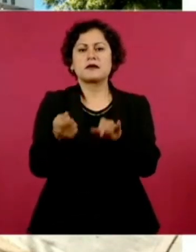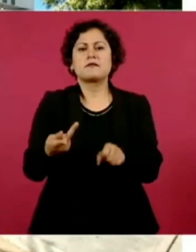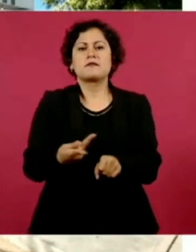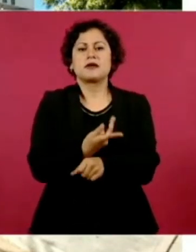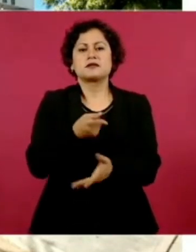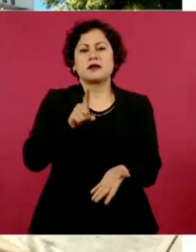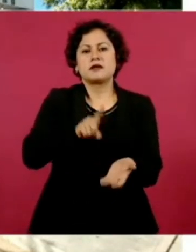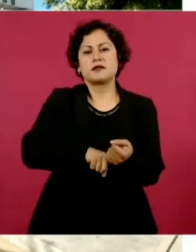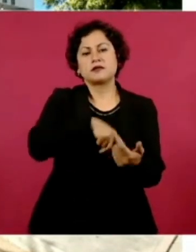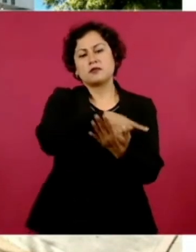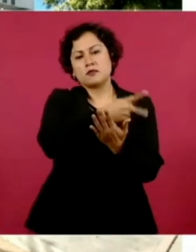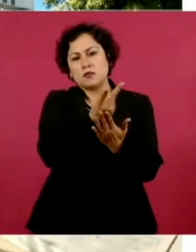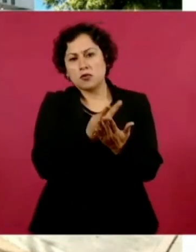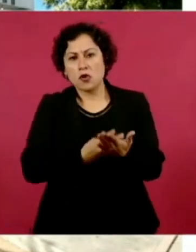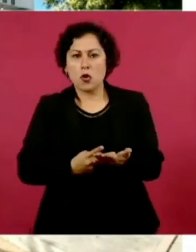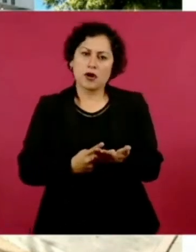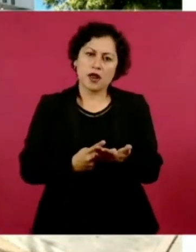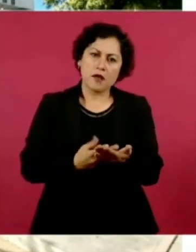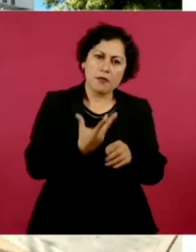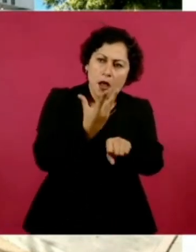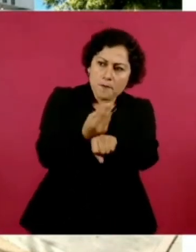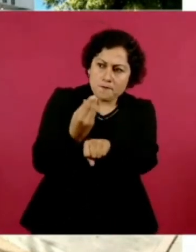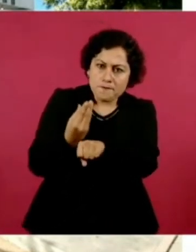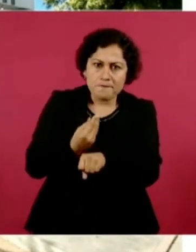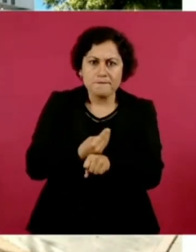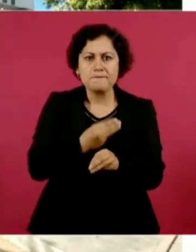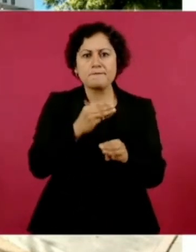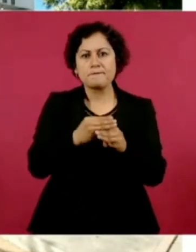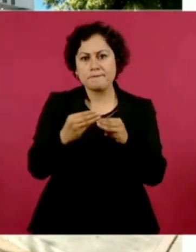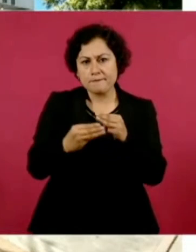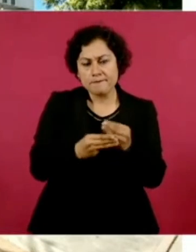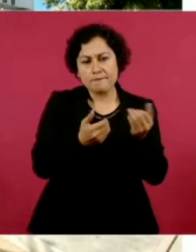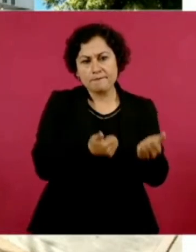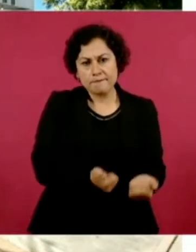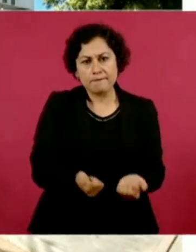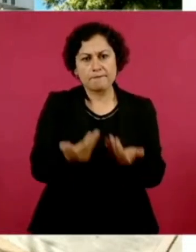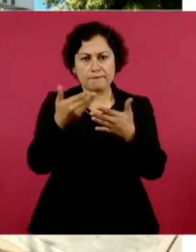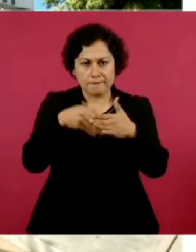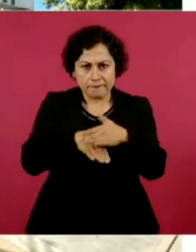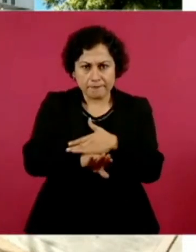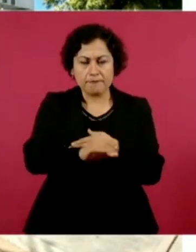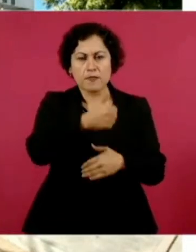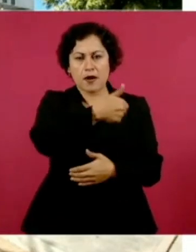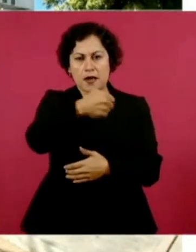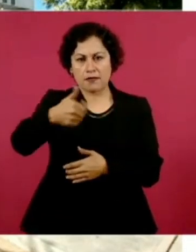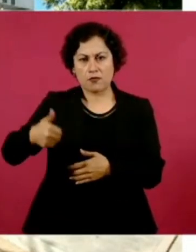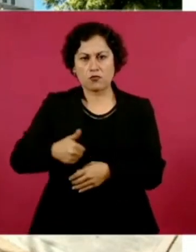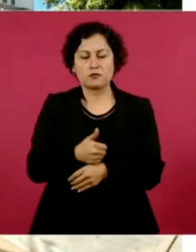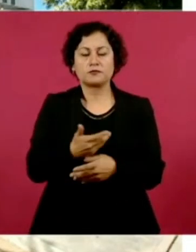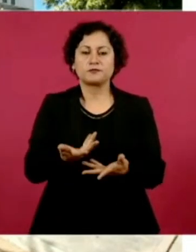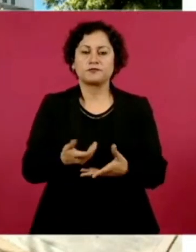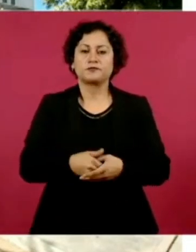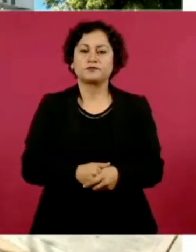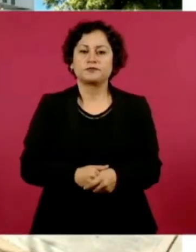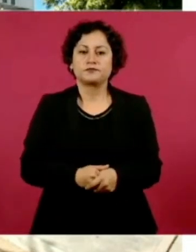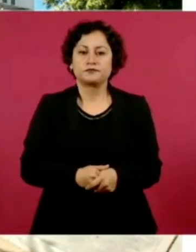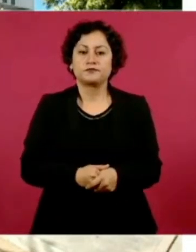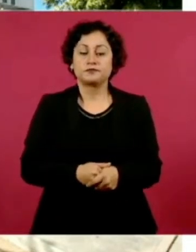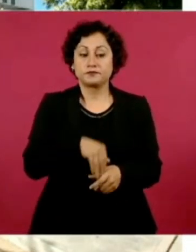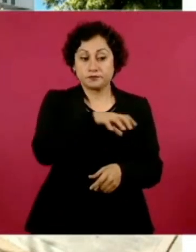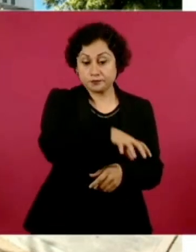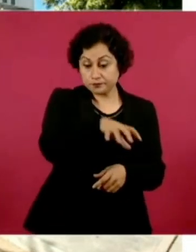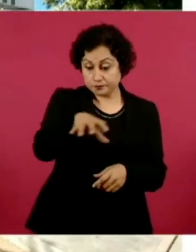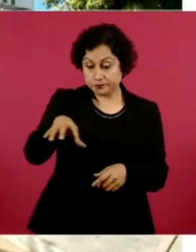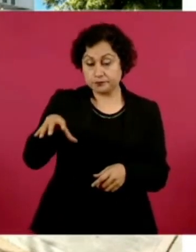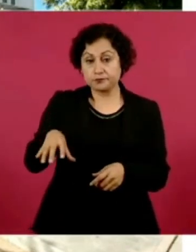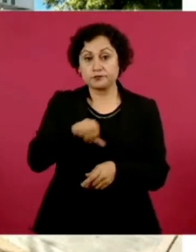de fortalecimiento y de inversiones tanto en la infraestructura como en el equipamiento de los centros de salud. Los centros de salud